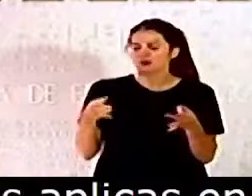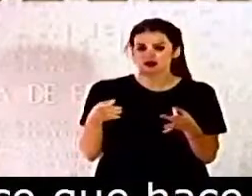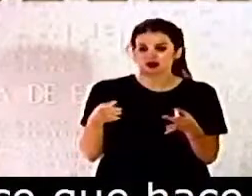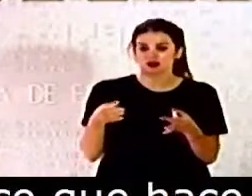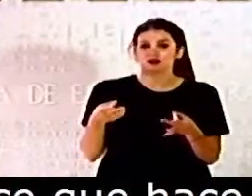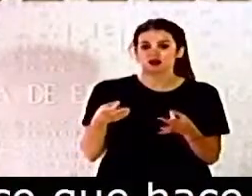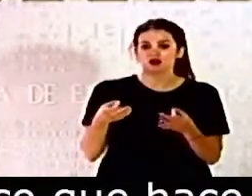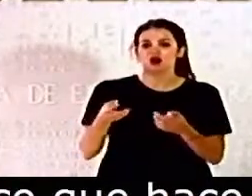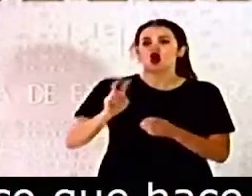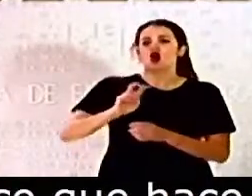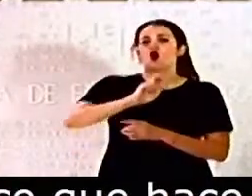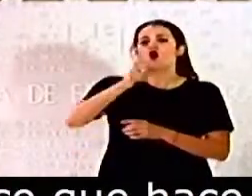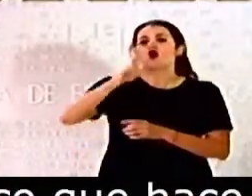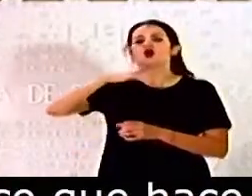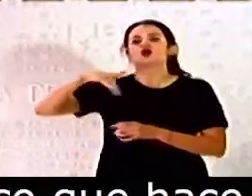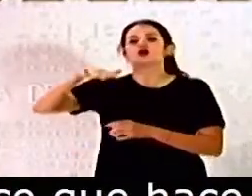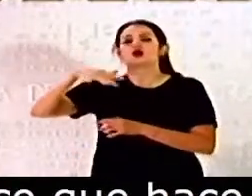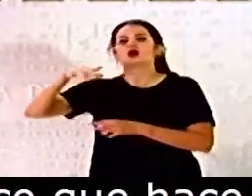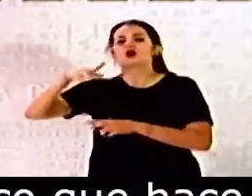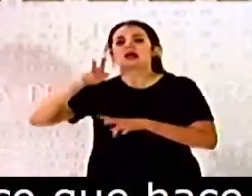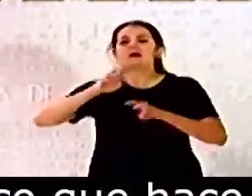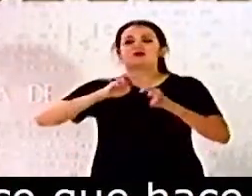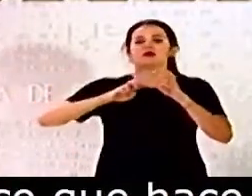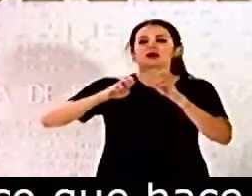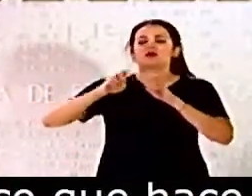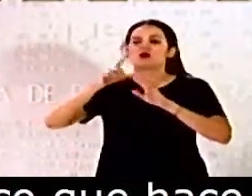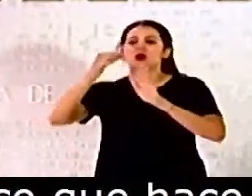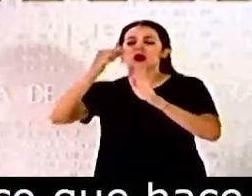busque en otro sitio lo que no encuentra en su localidad,